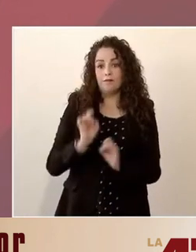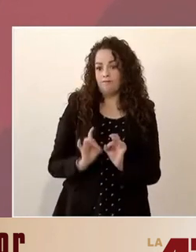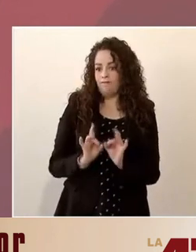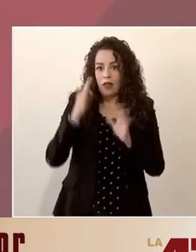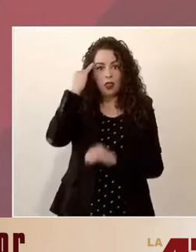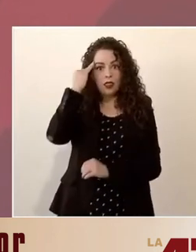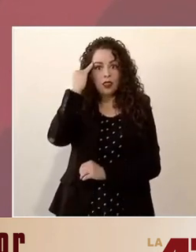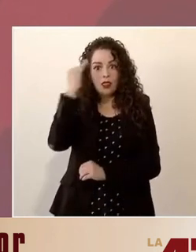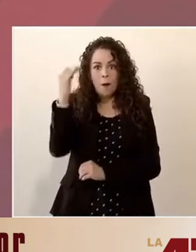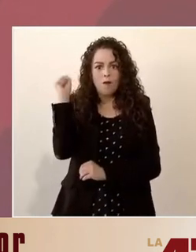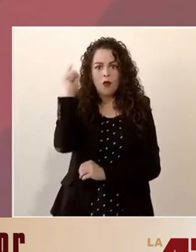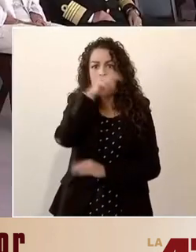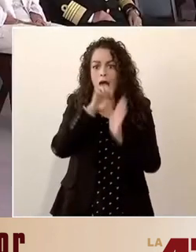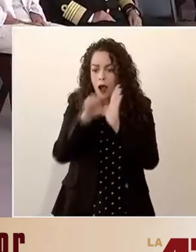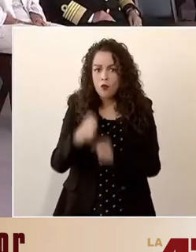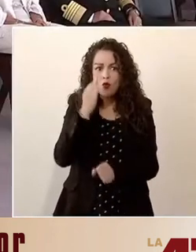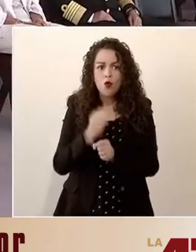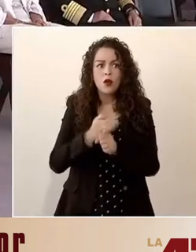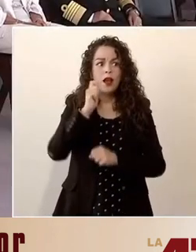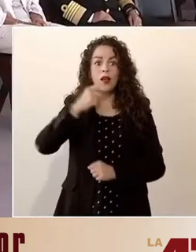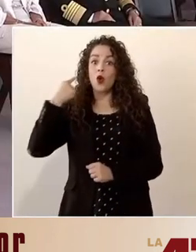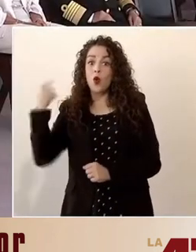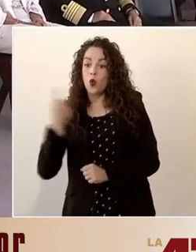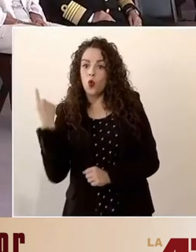está afectando en